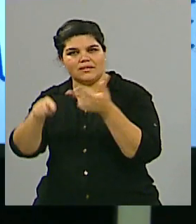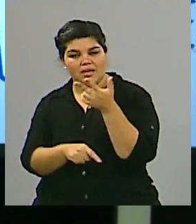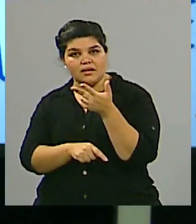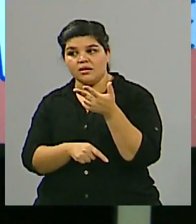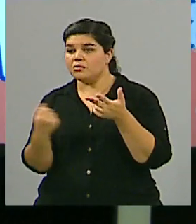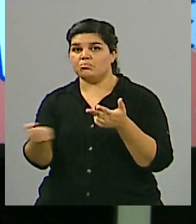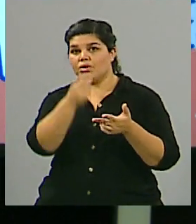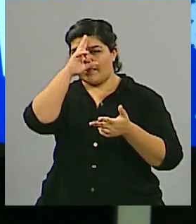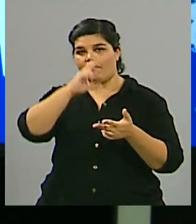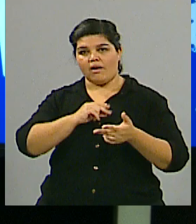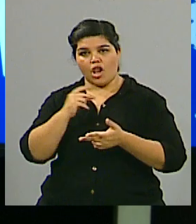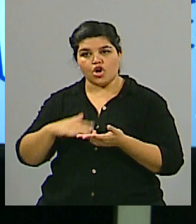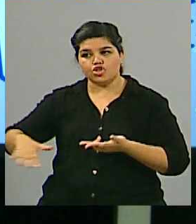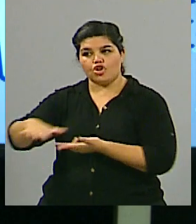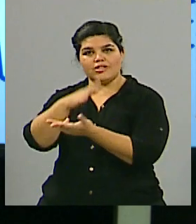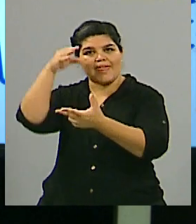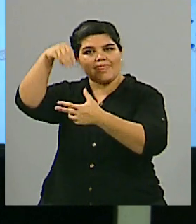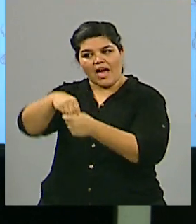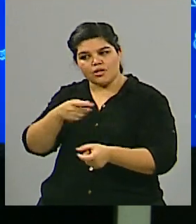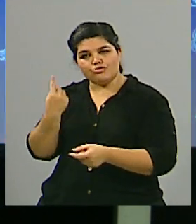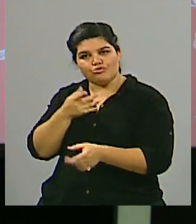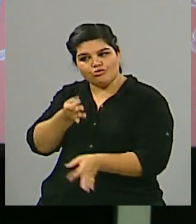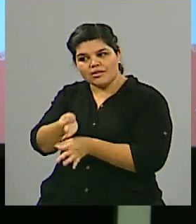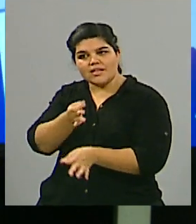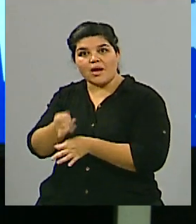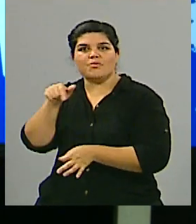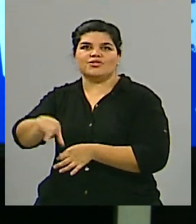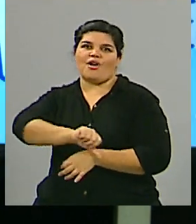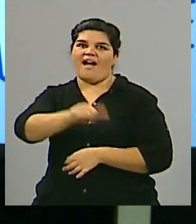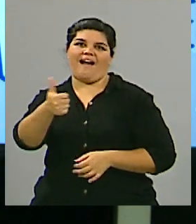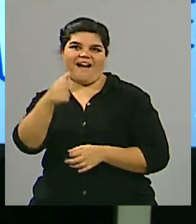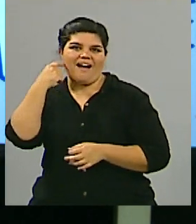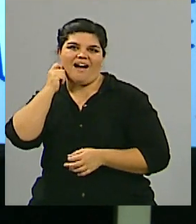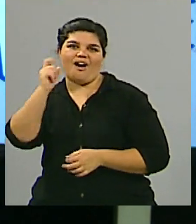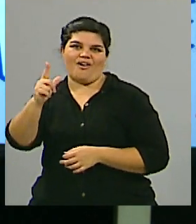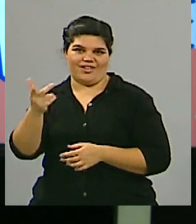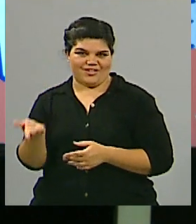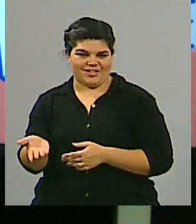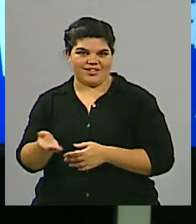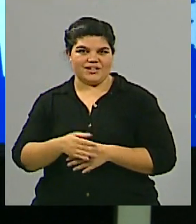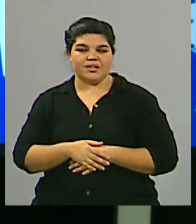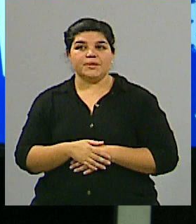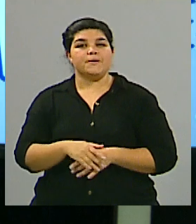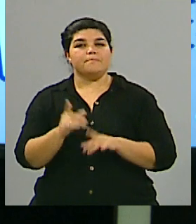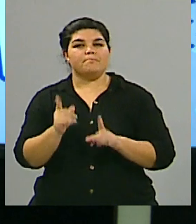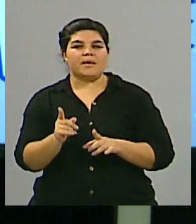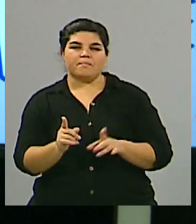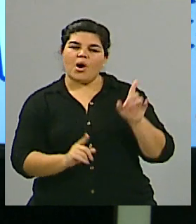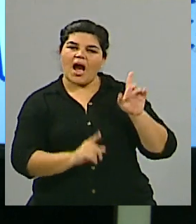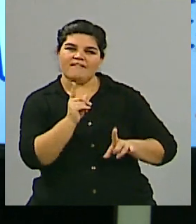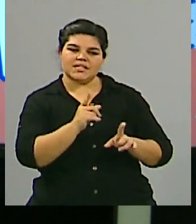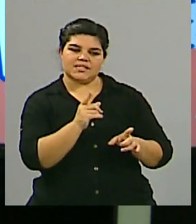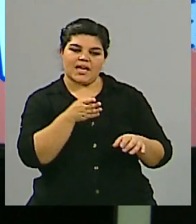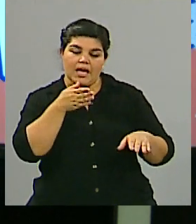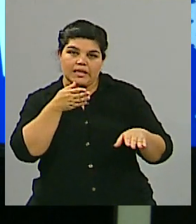valores sociales. Claro. Sí, esto que vos decís, normalmente o suele suceder al comienzo del